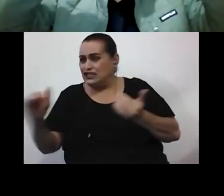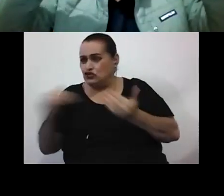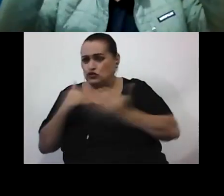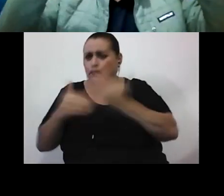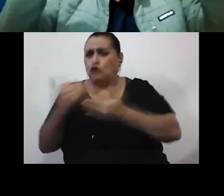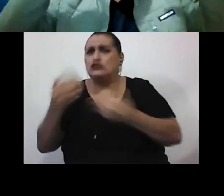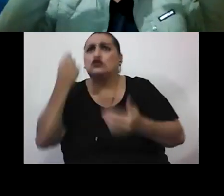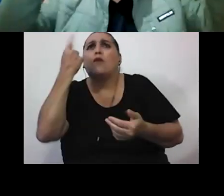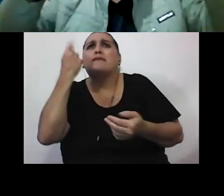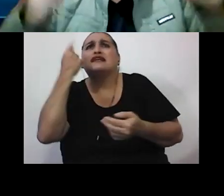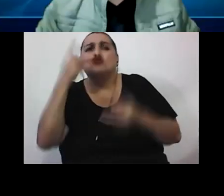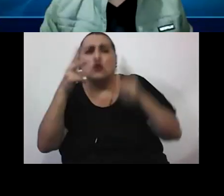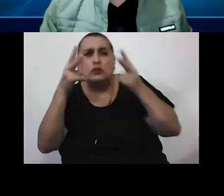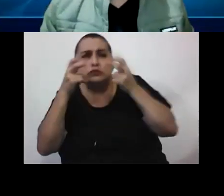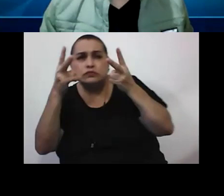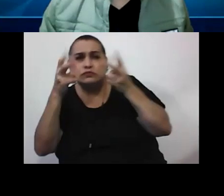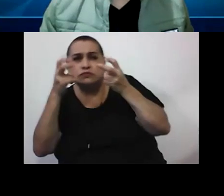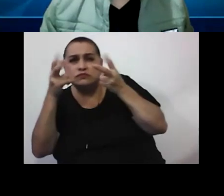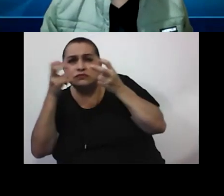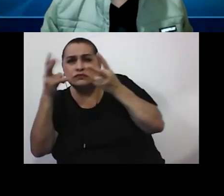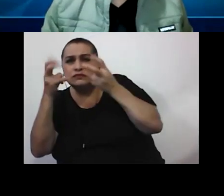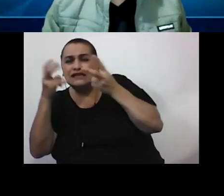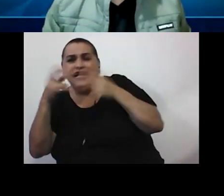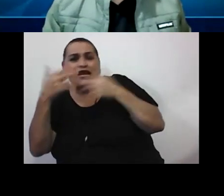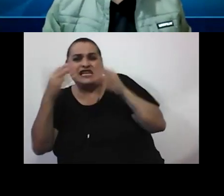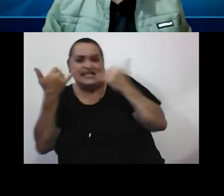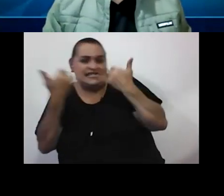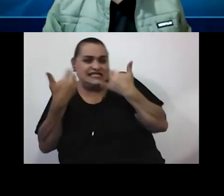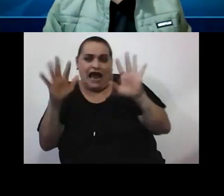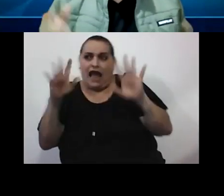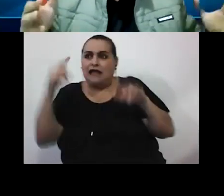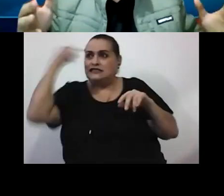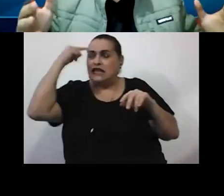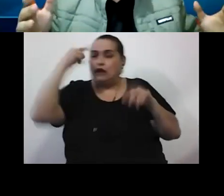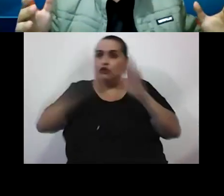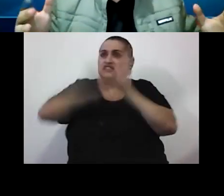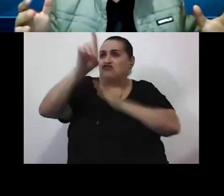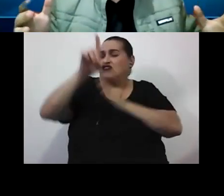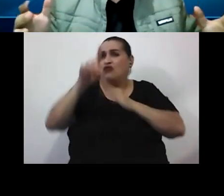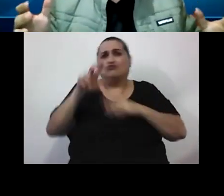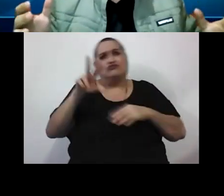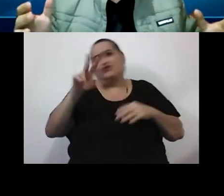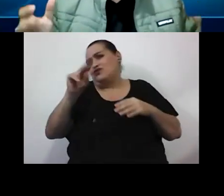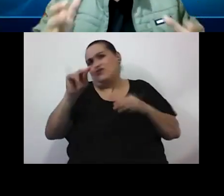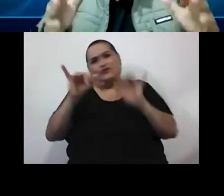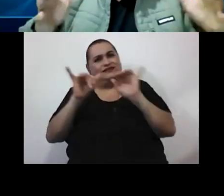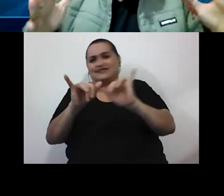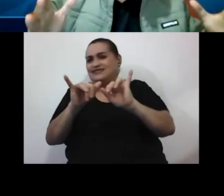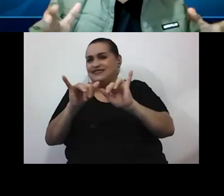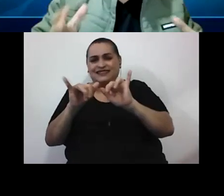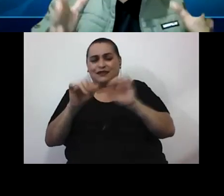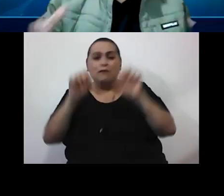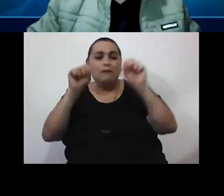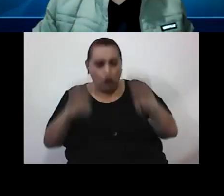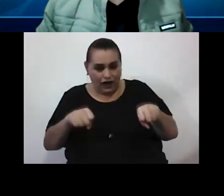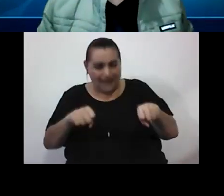comprensiones cognitivas como que si tuvieran ese sector del cerebro desarrollado, y no es así. Y por eso